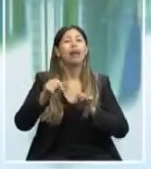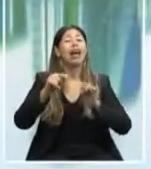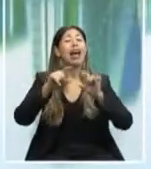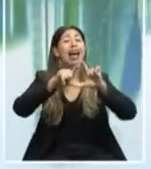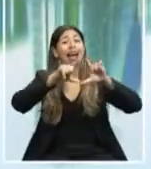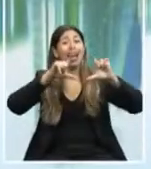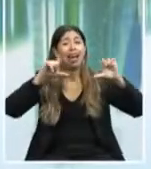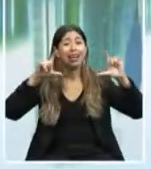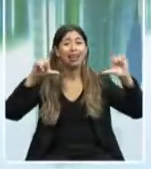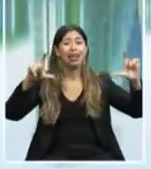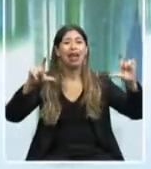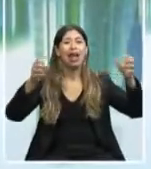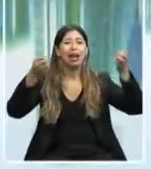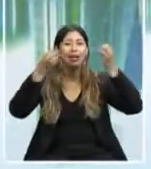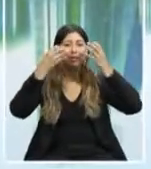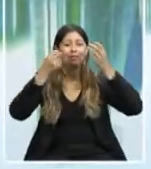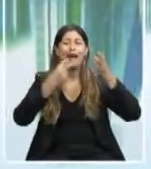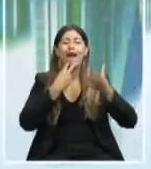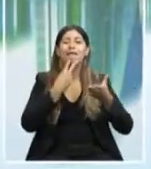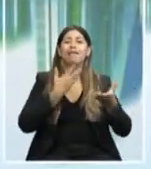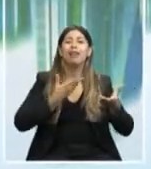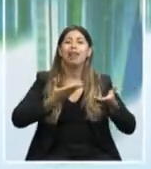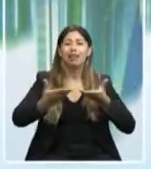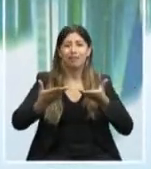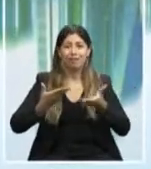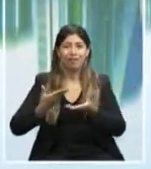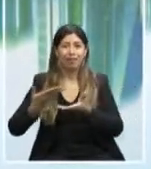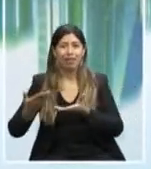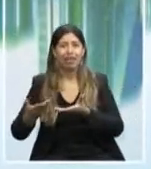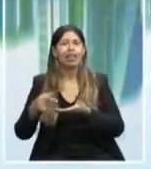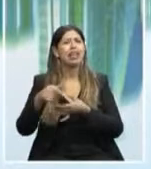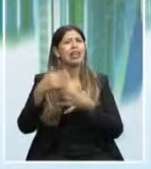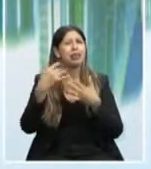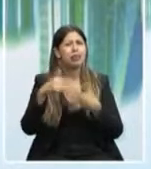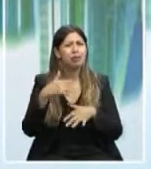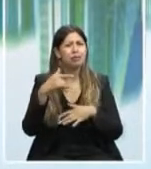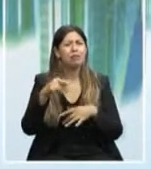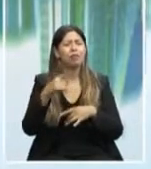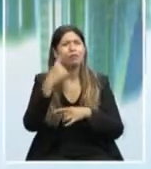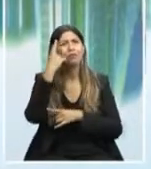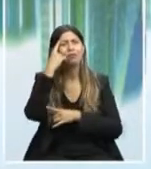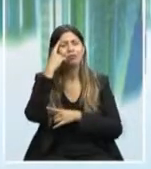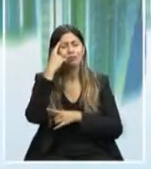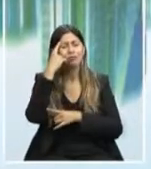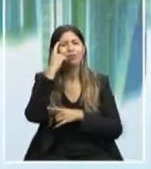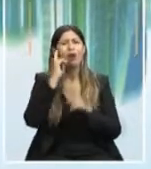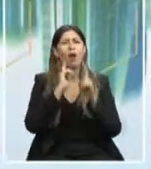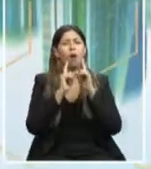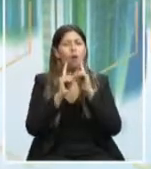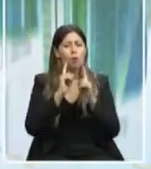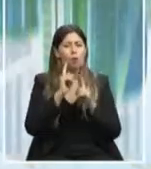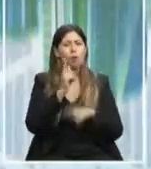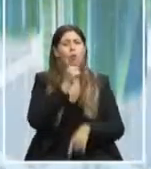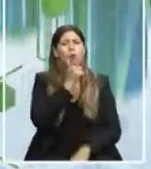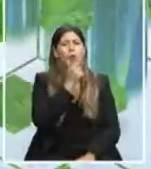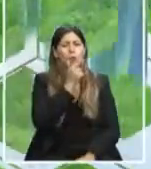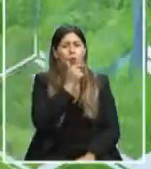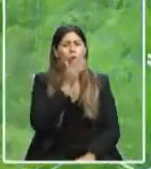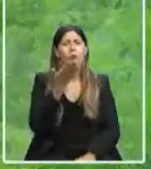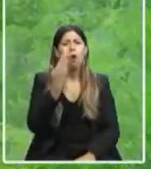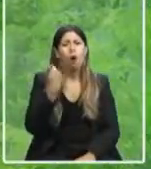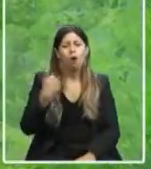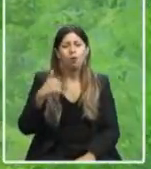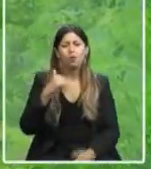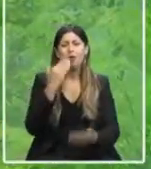convivir es tan importante que tengamos en cuenta estos dilemas con los que nos enfrentamos en